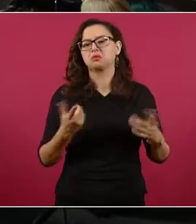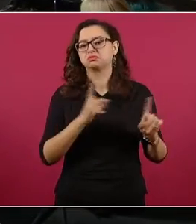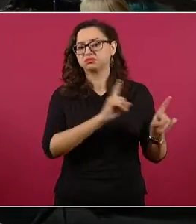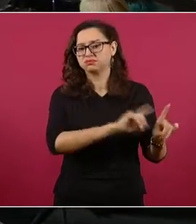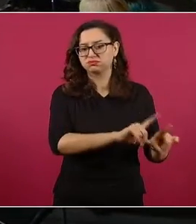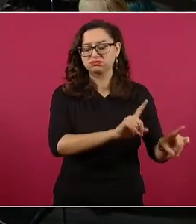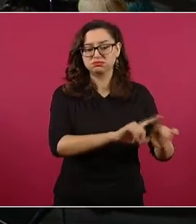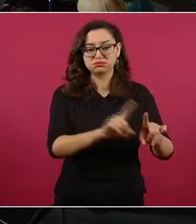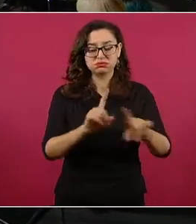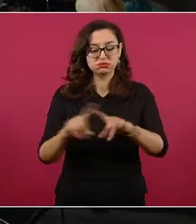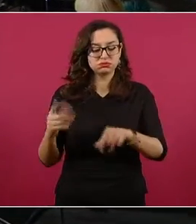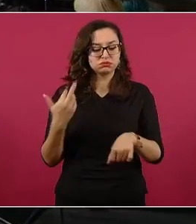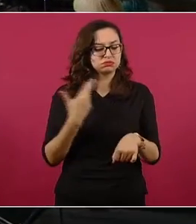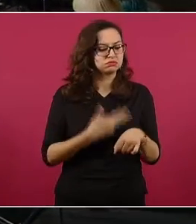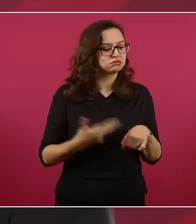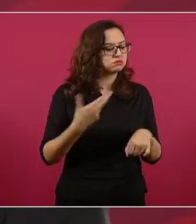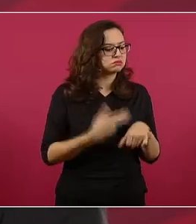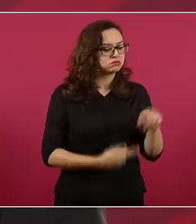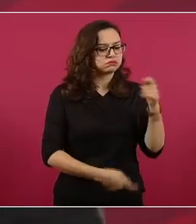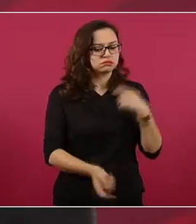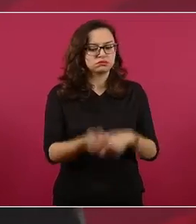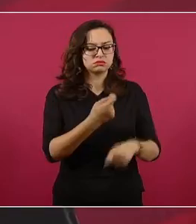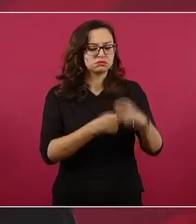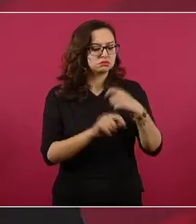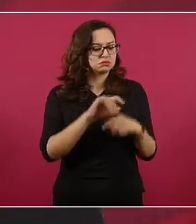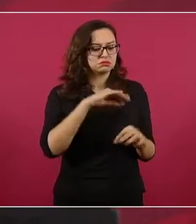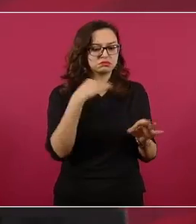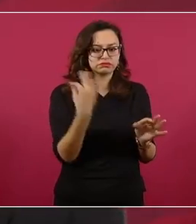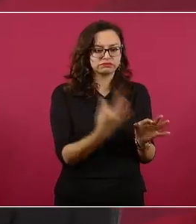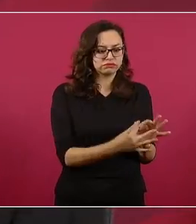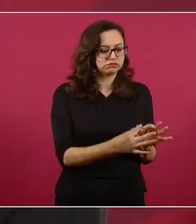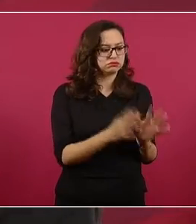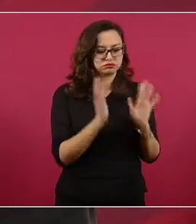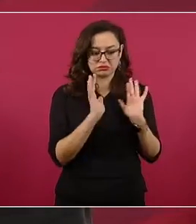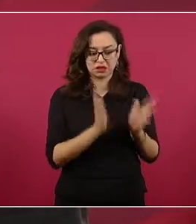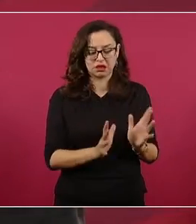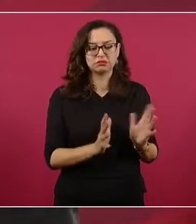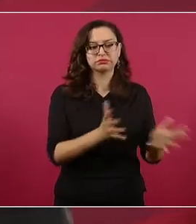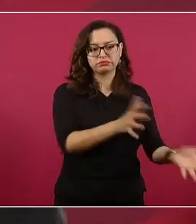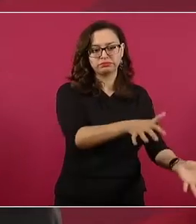se terminen los procesos legales, de inmediato